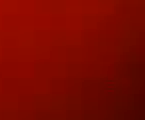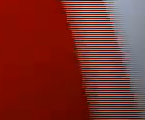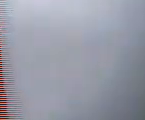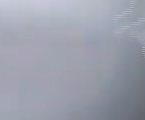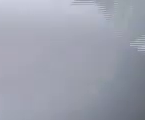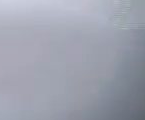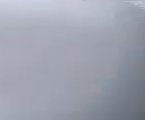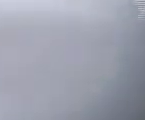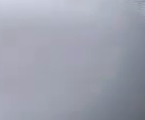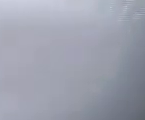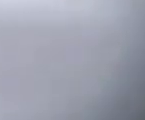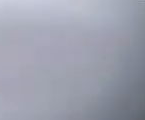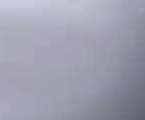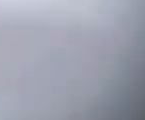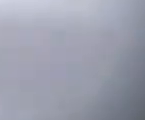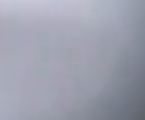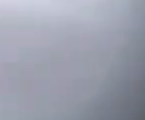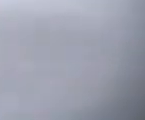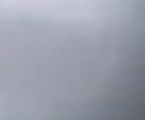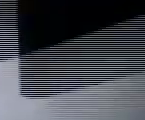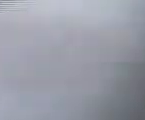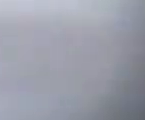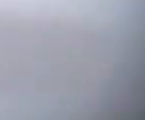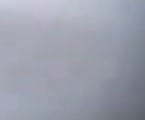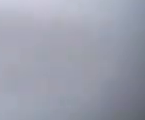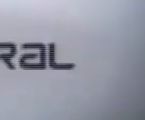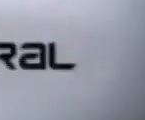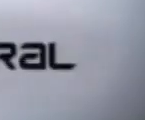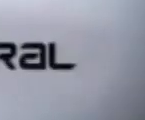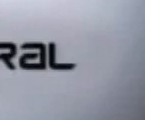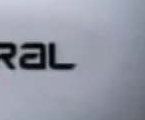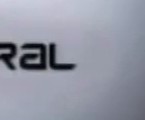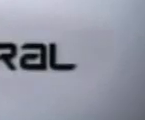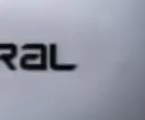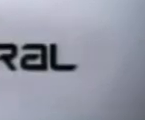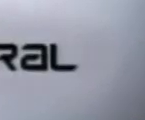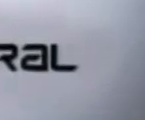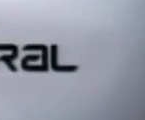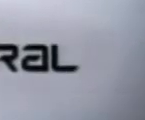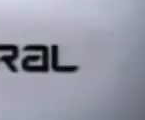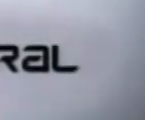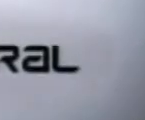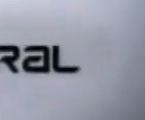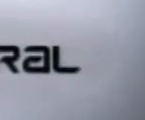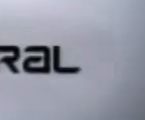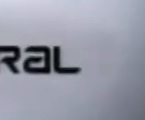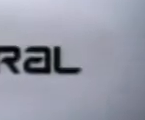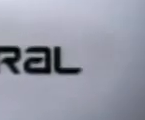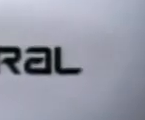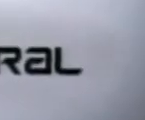es una transmisión en cadena nacional de radio y televisión del Poder Electoral.